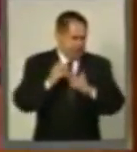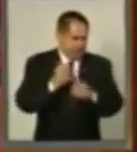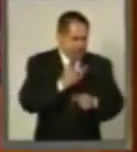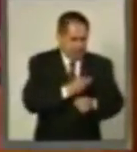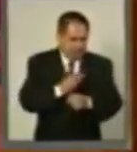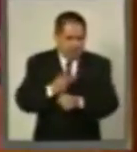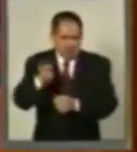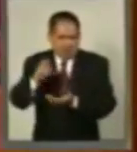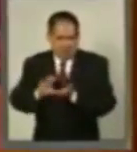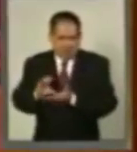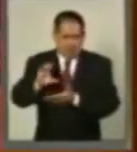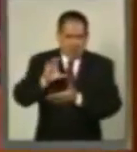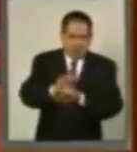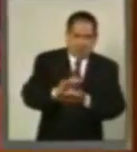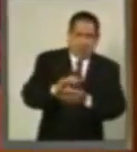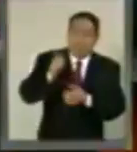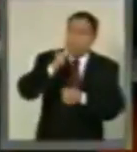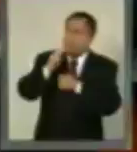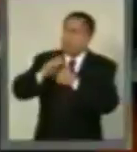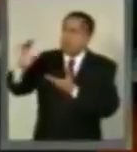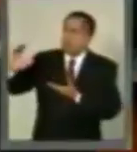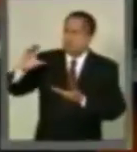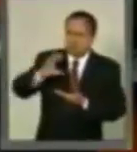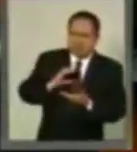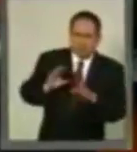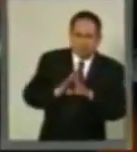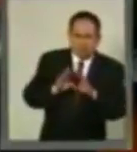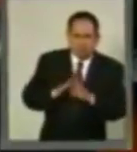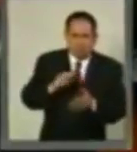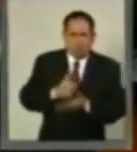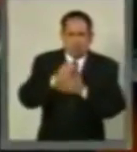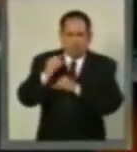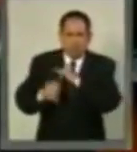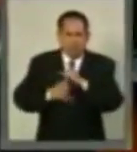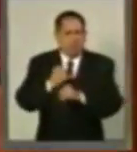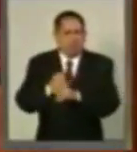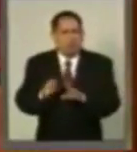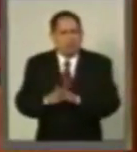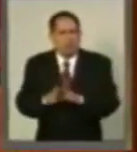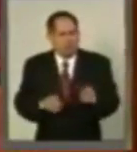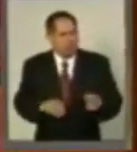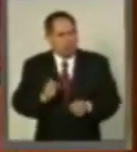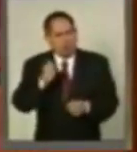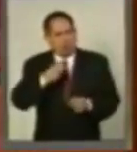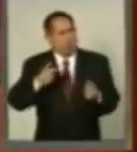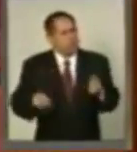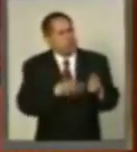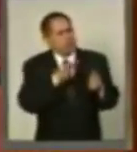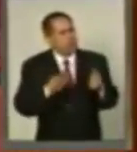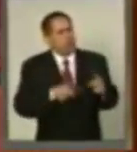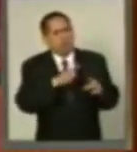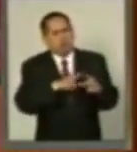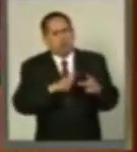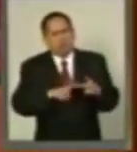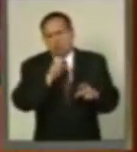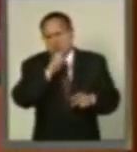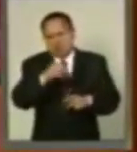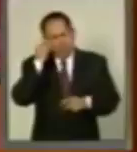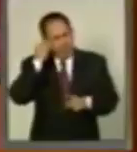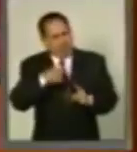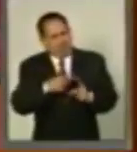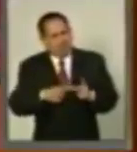los recursos que hemos recibido como país de ayudas internacionales, mis dos preguntas van encaminadas en ese